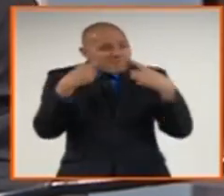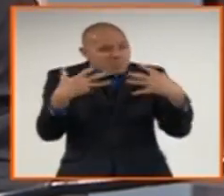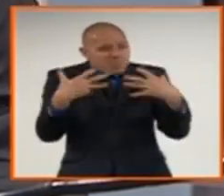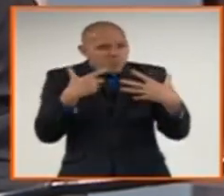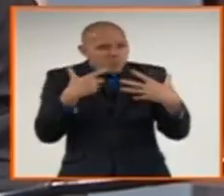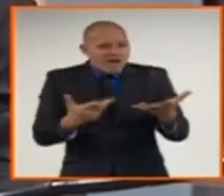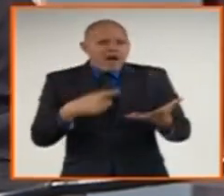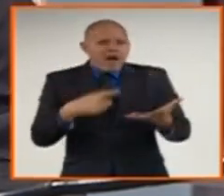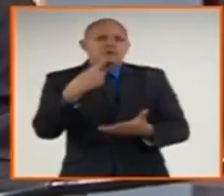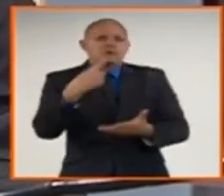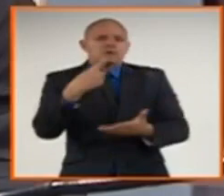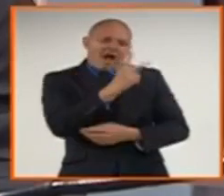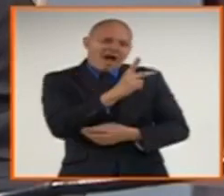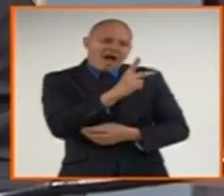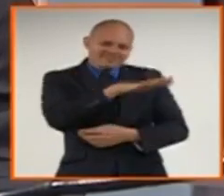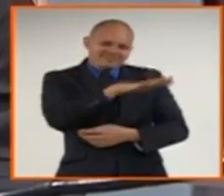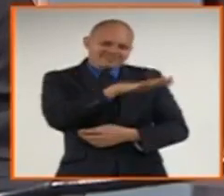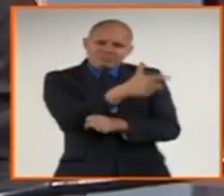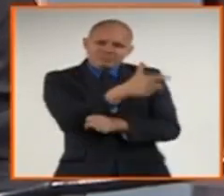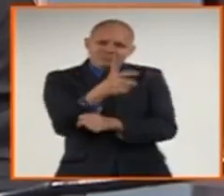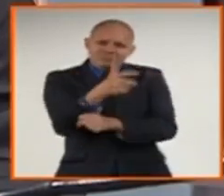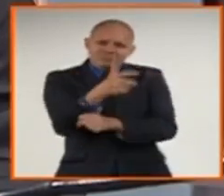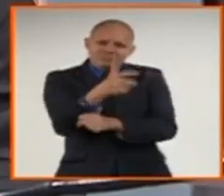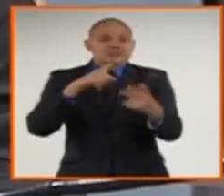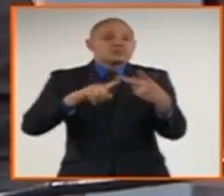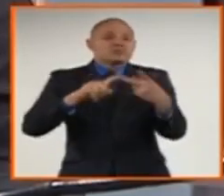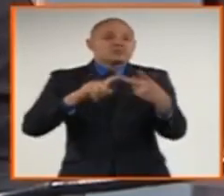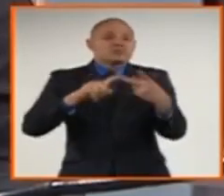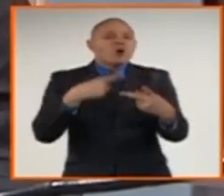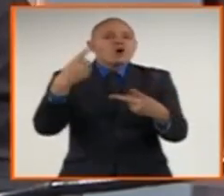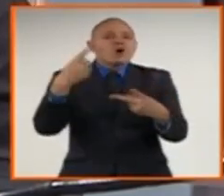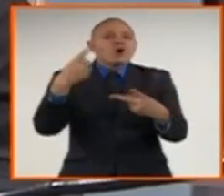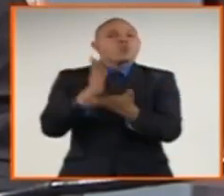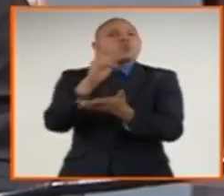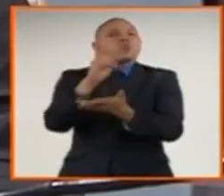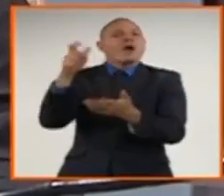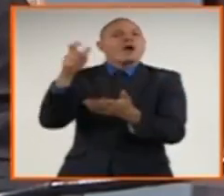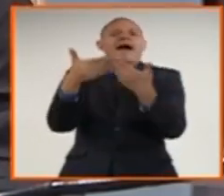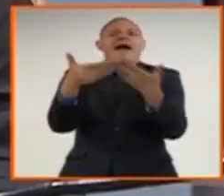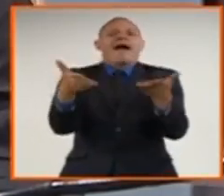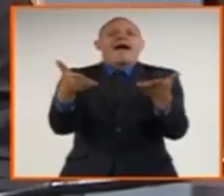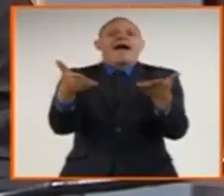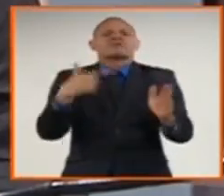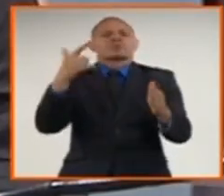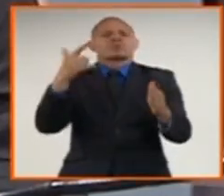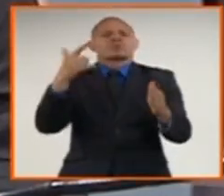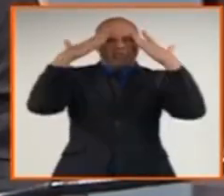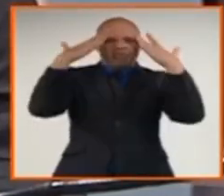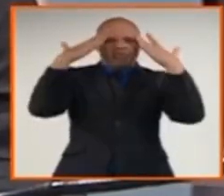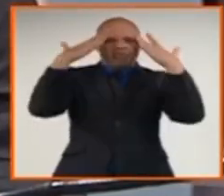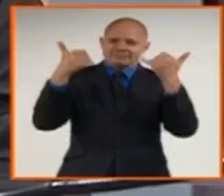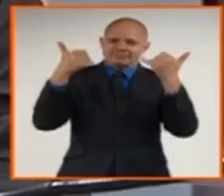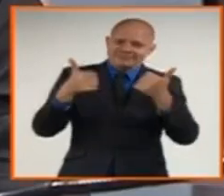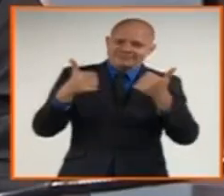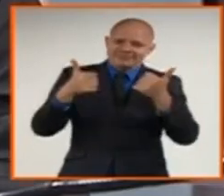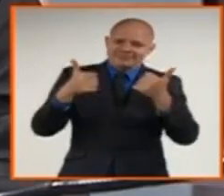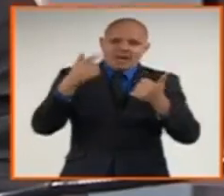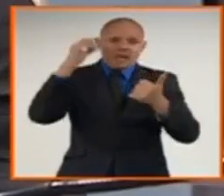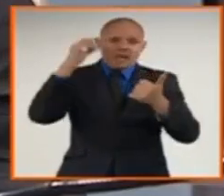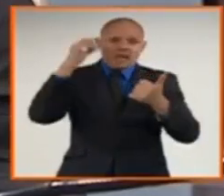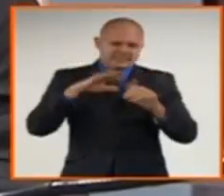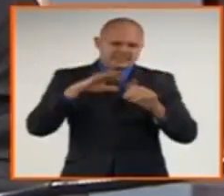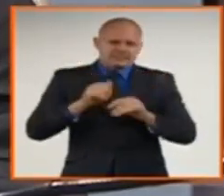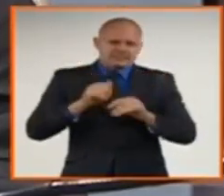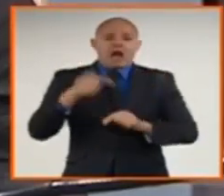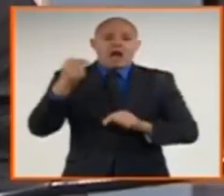logrado poder abrir las escuelas con esa tremenda importancia que tiene. Se habla mucho en el mundo de la escuela virtual, de